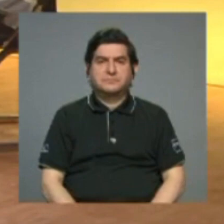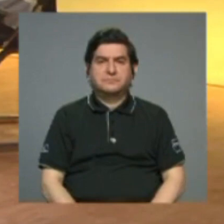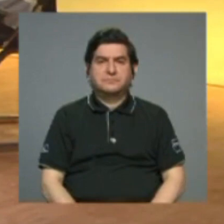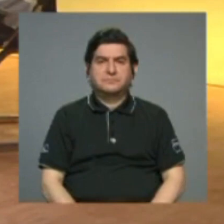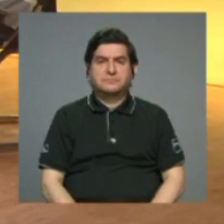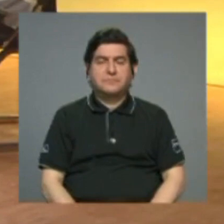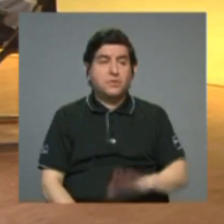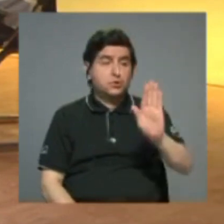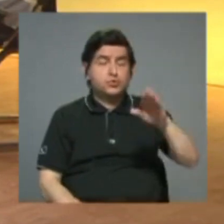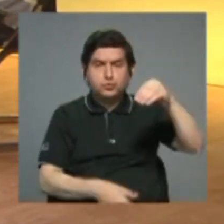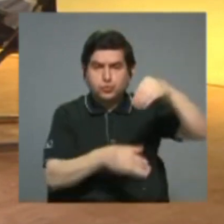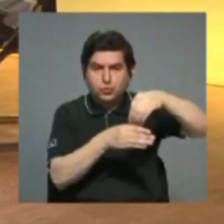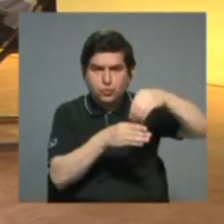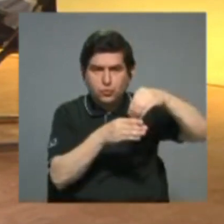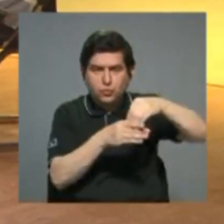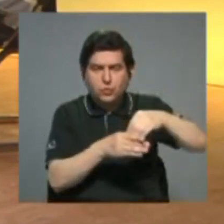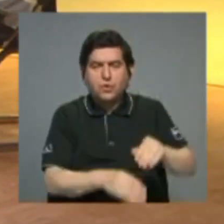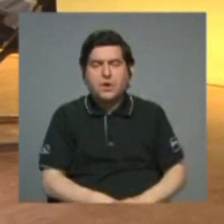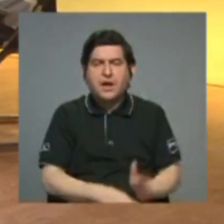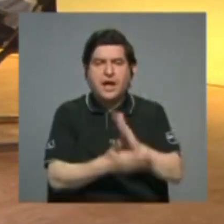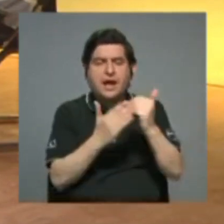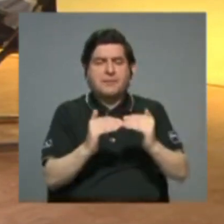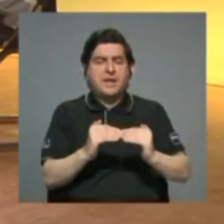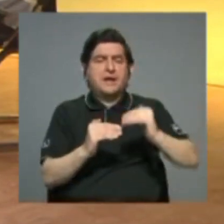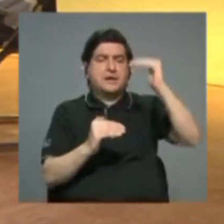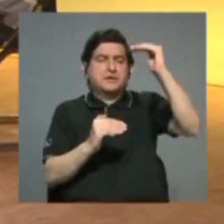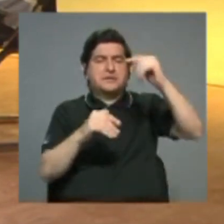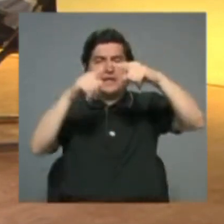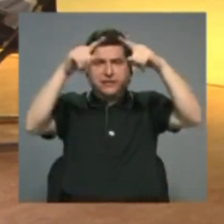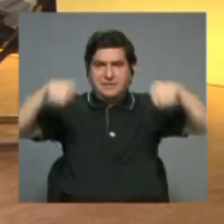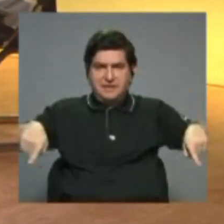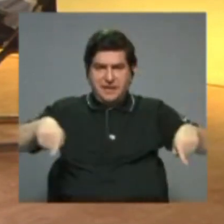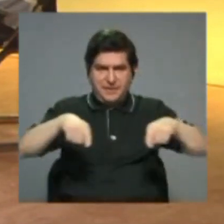sus remesas van hacia la parte de arriba de la pirámide.